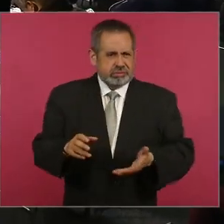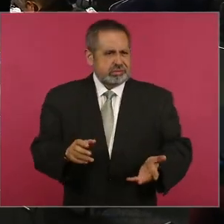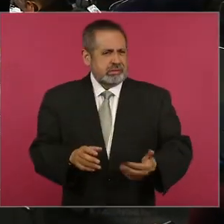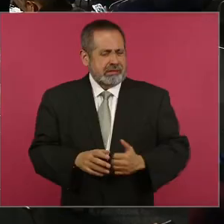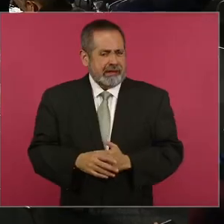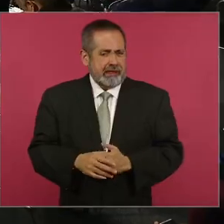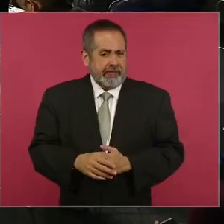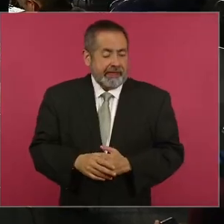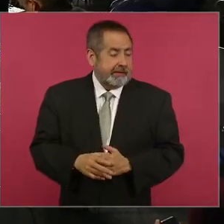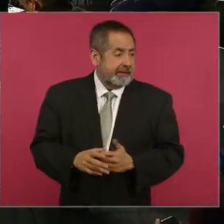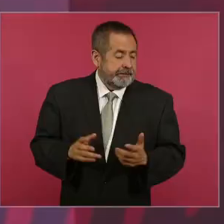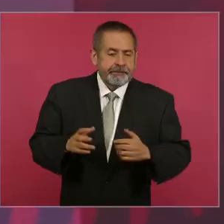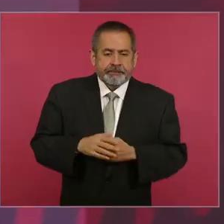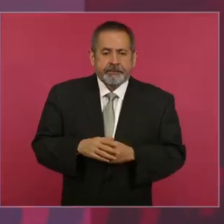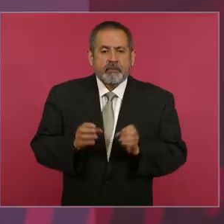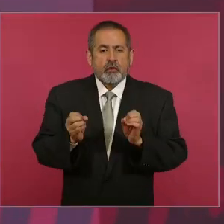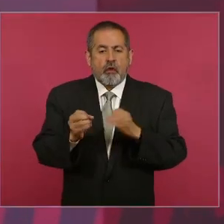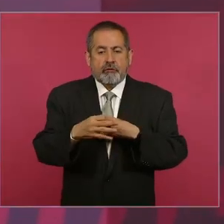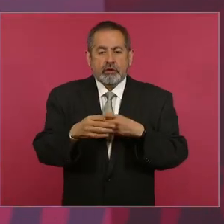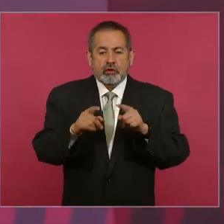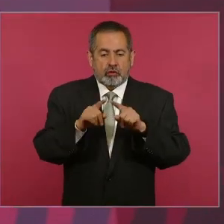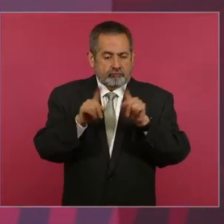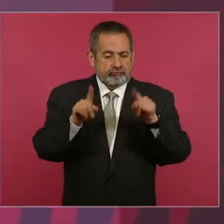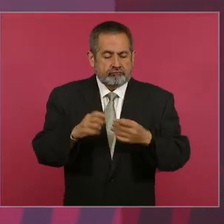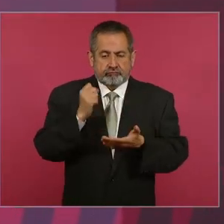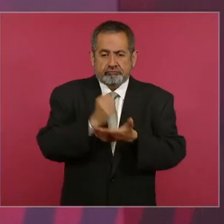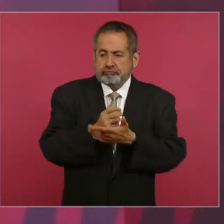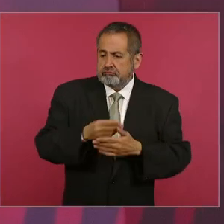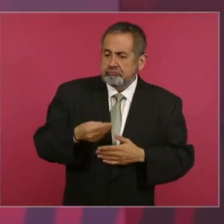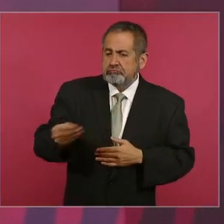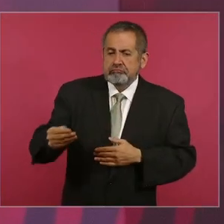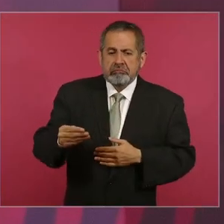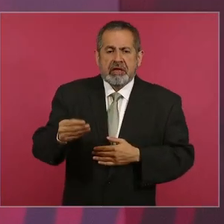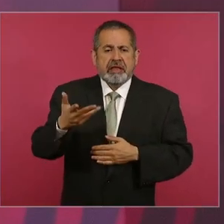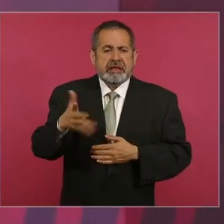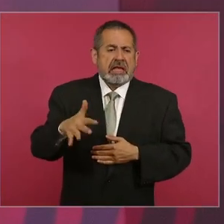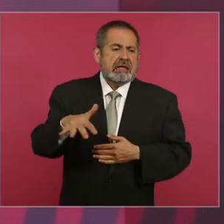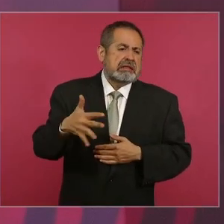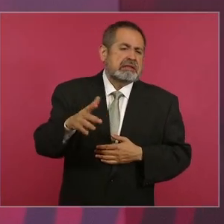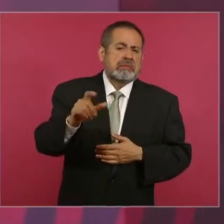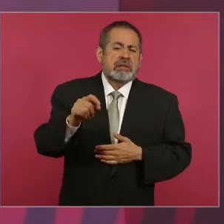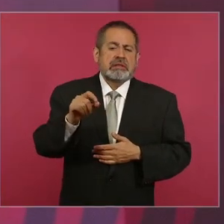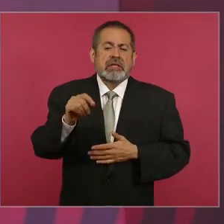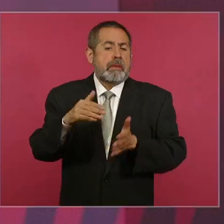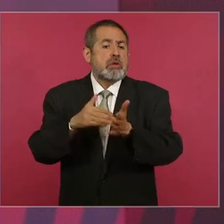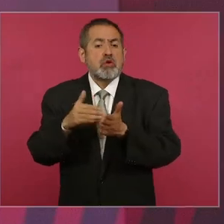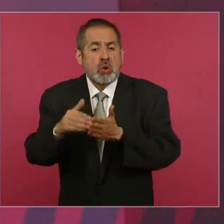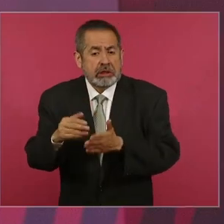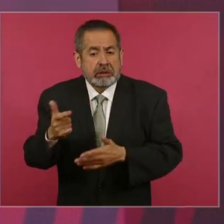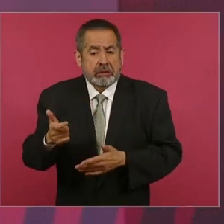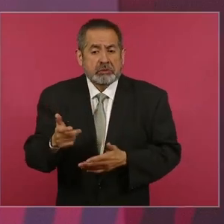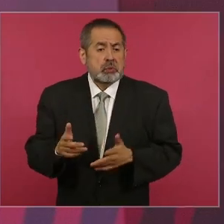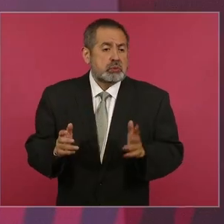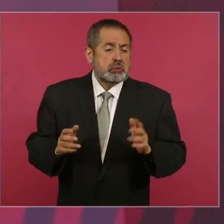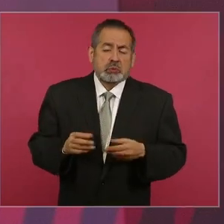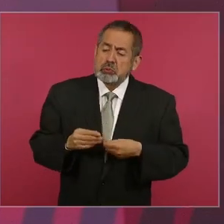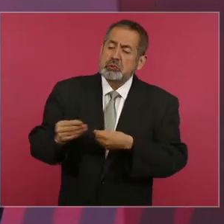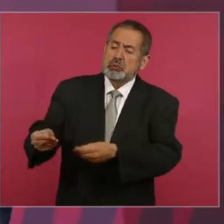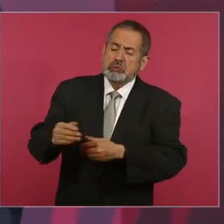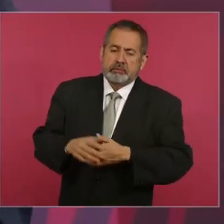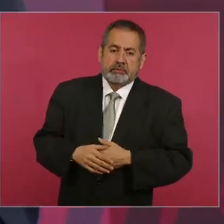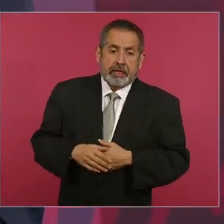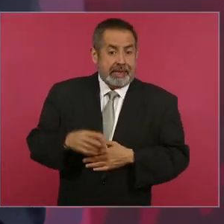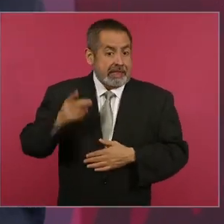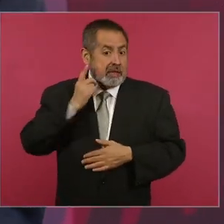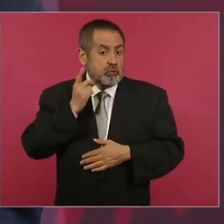le entregaban el oficio por 10, 15, 20 millones de pesos, y ese